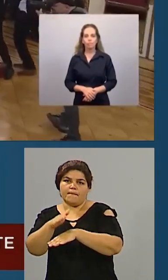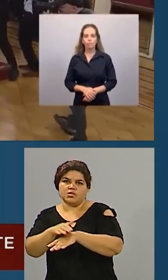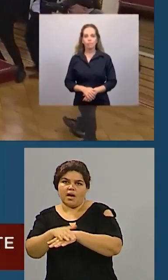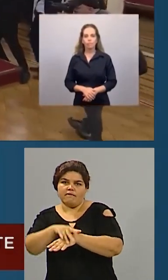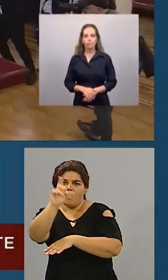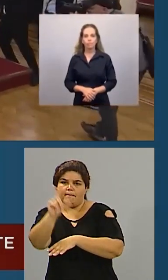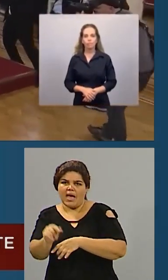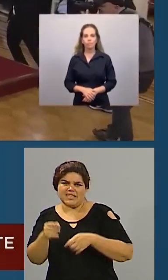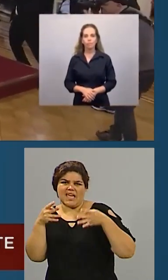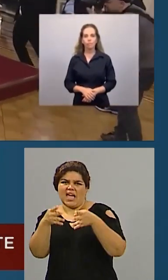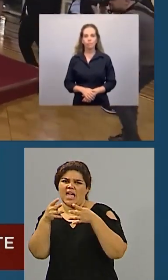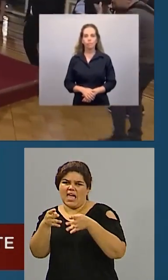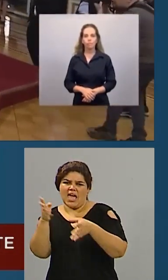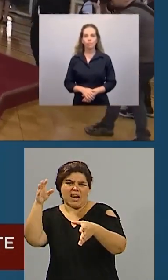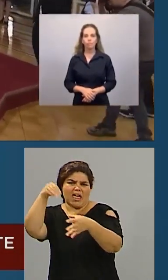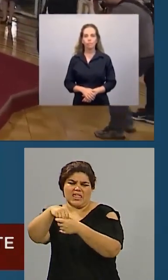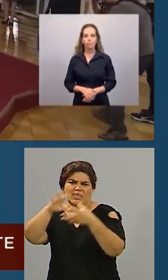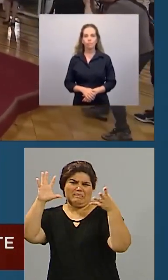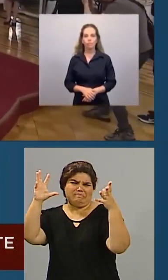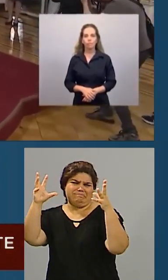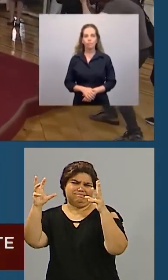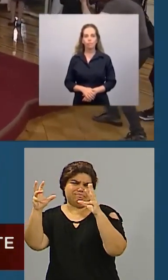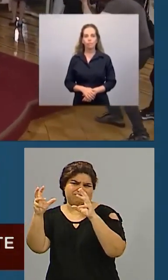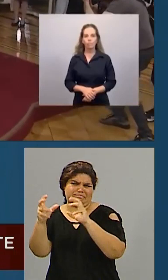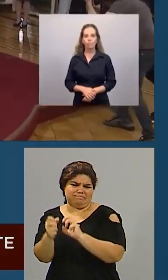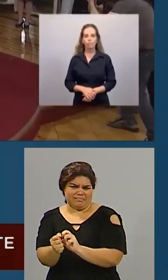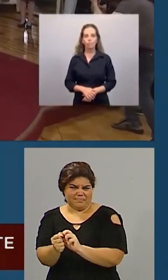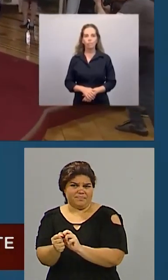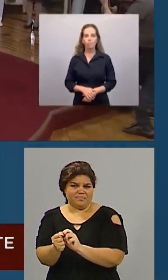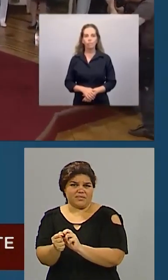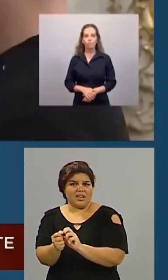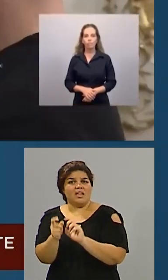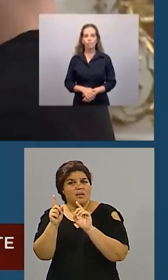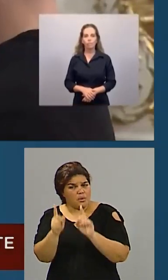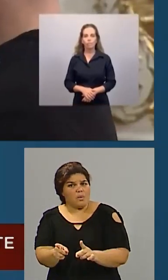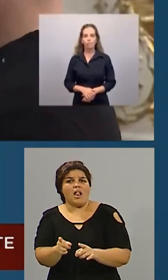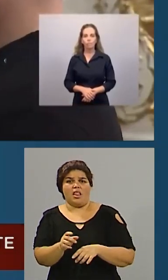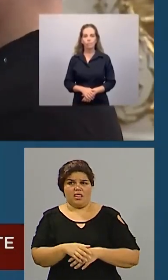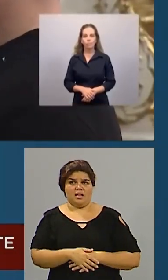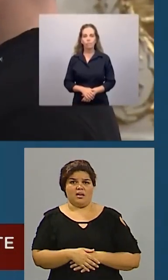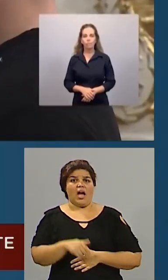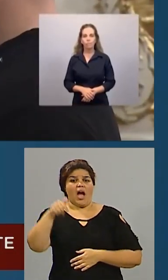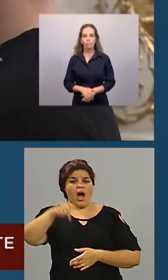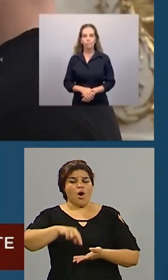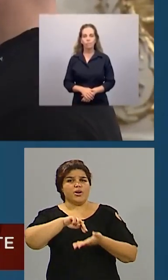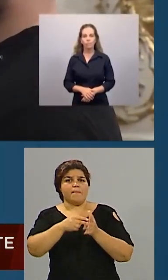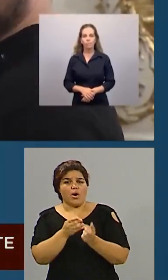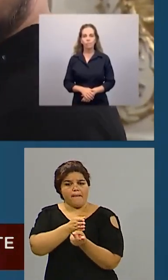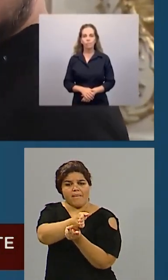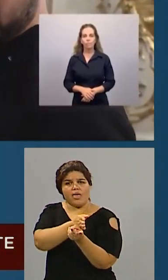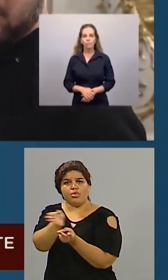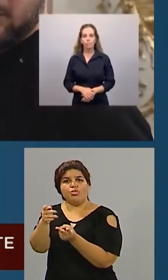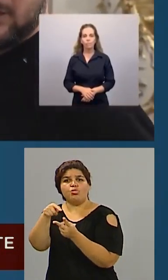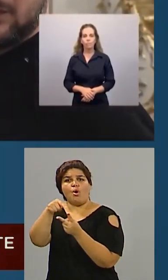está destruyendo. Y encima nos está metiendo en dos conflictos en los cuales no tenemos nada que